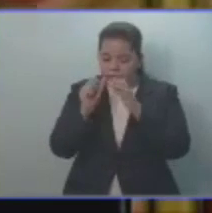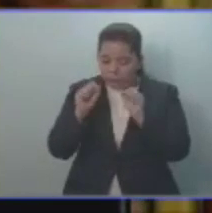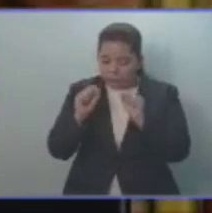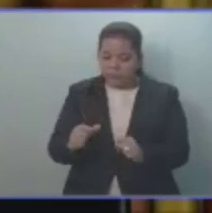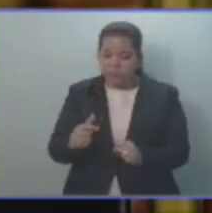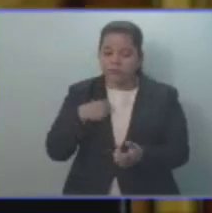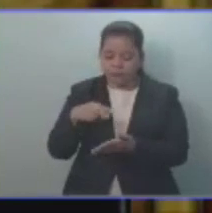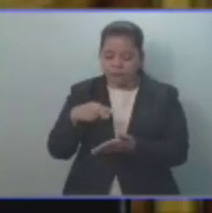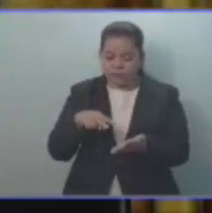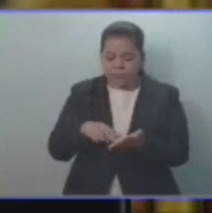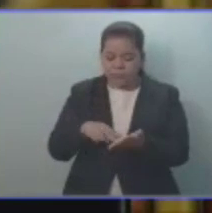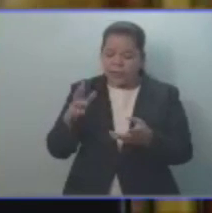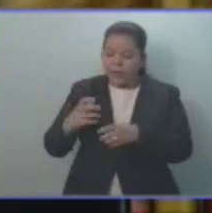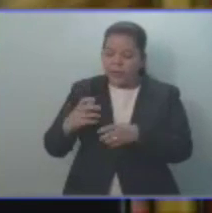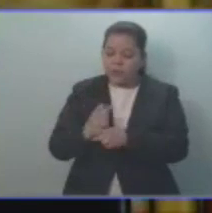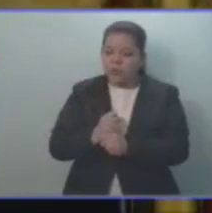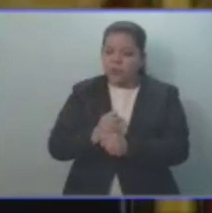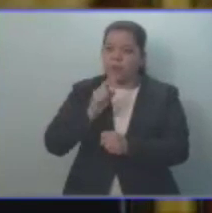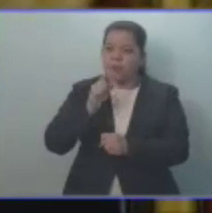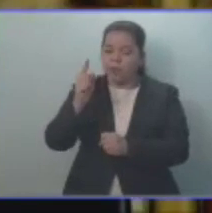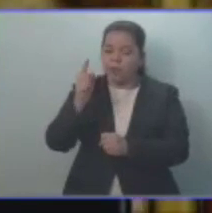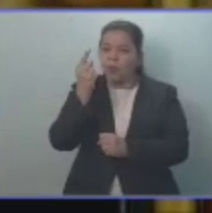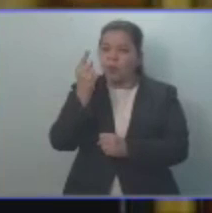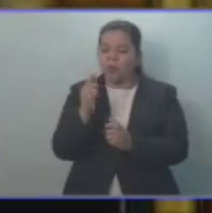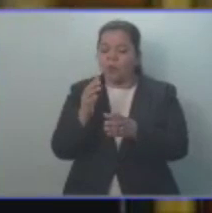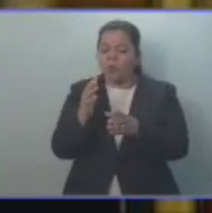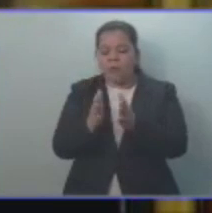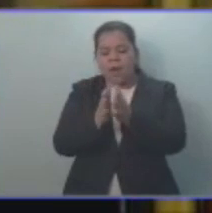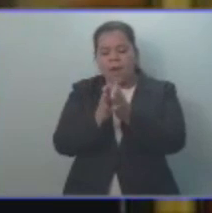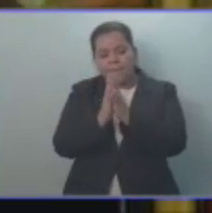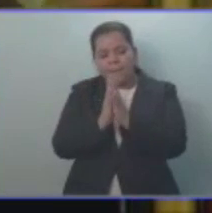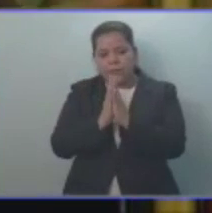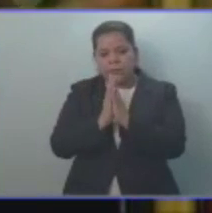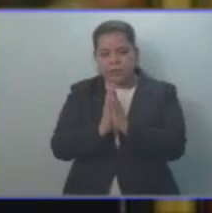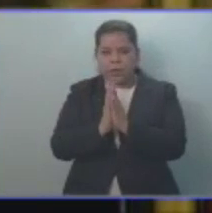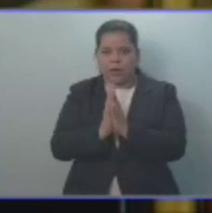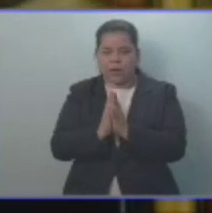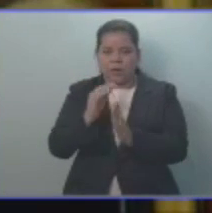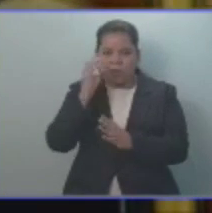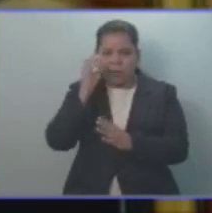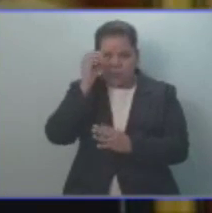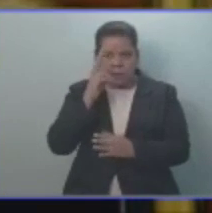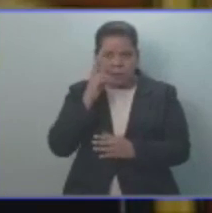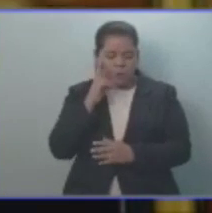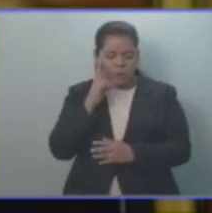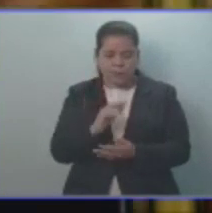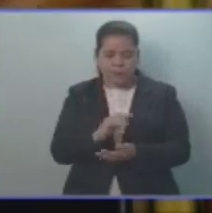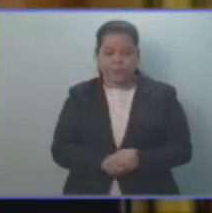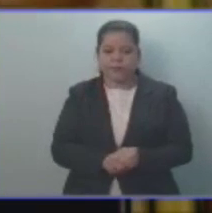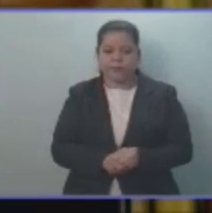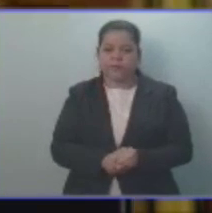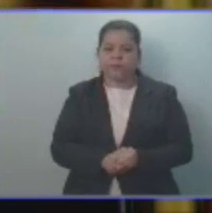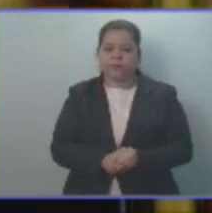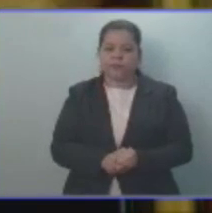permitan leer el extracto de una de las homilías de Monseñor Óscar Romero.